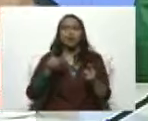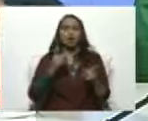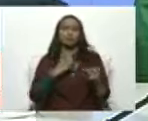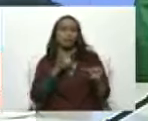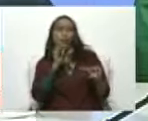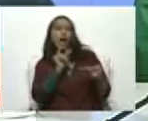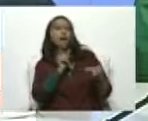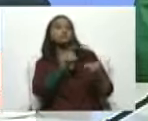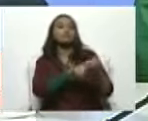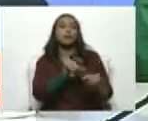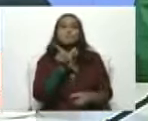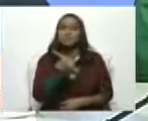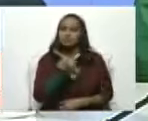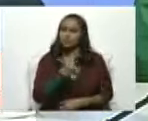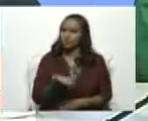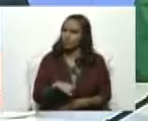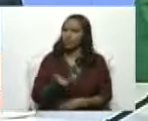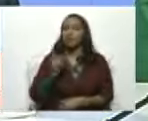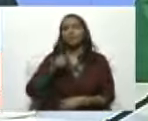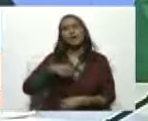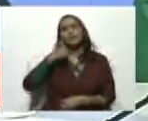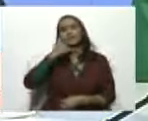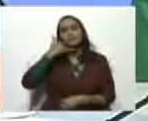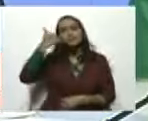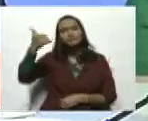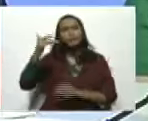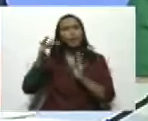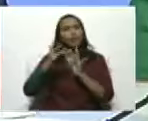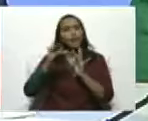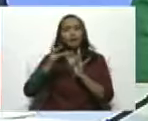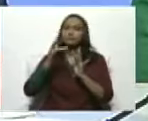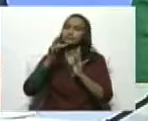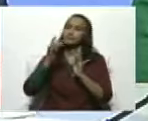anotarlo, contactarlo, llamarlo. Mira, hermano, tiene que ir a votar. Sí, claro que voy a votar.